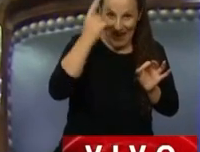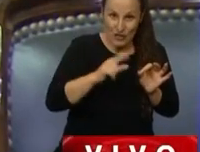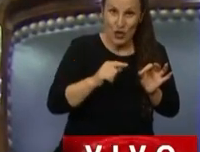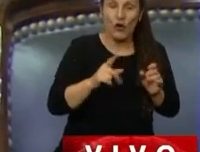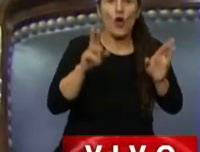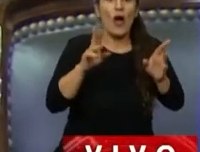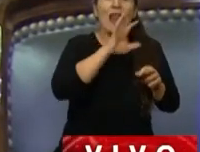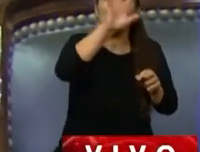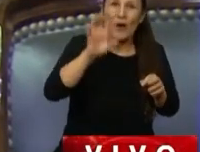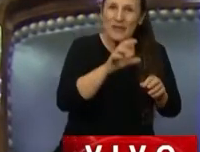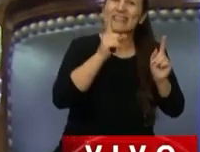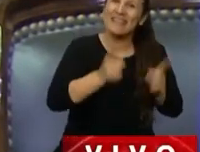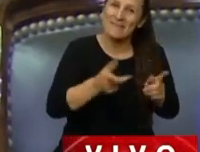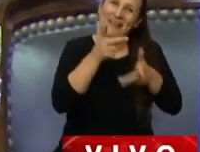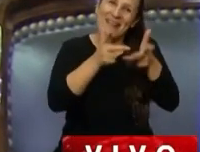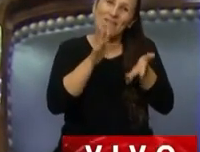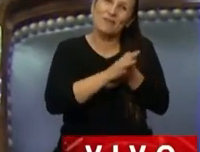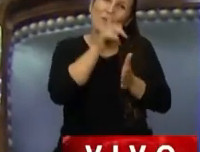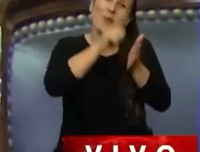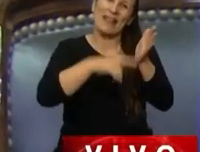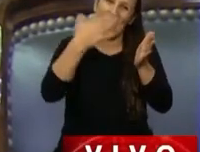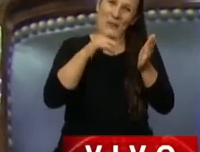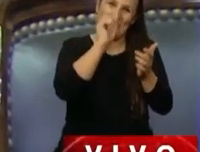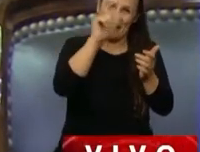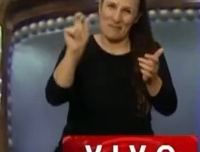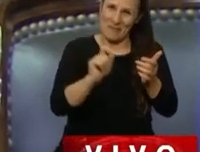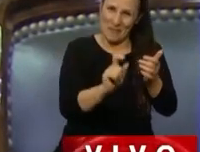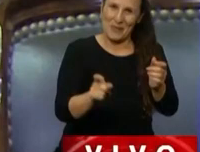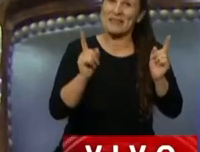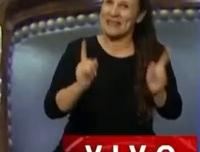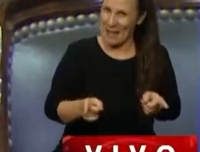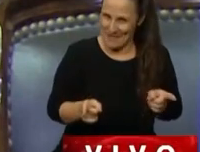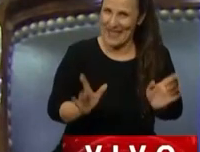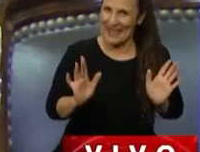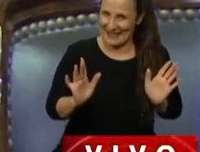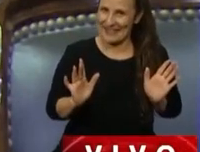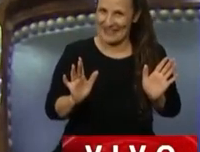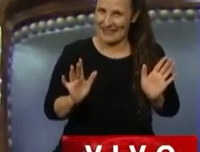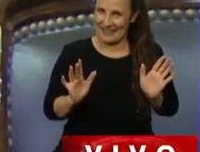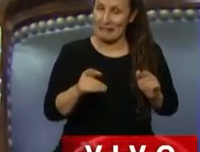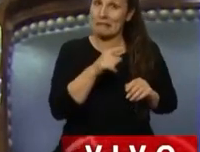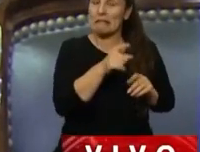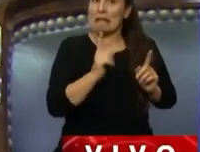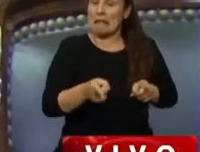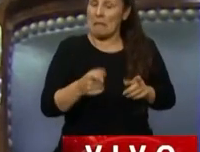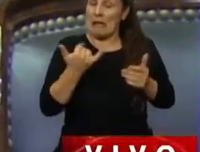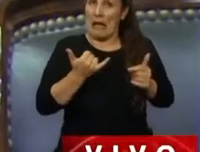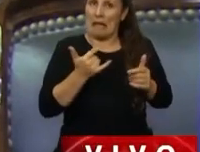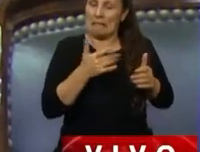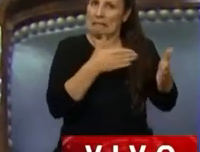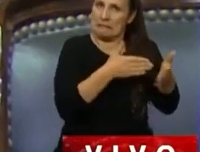papel. Y además tenga la fuerza suficiente para romper las barreras que vienen de la Cámara de